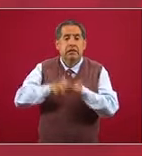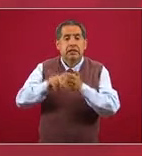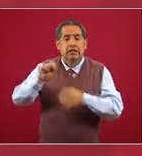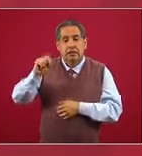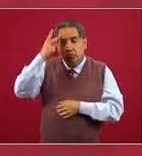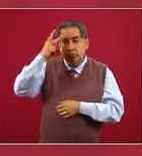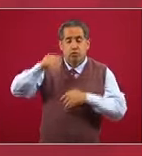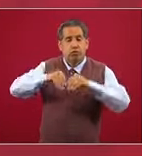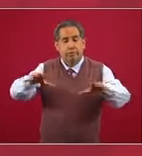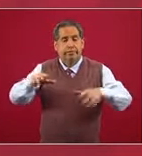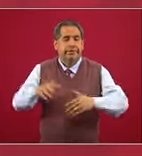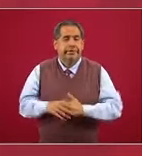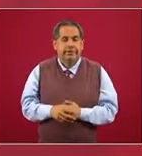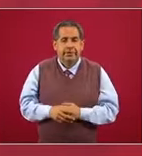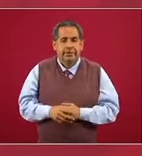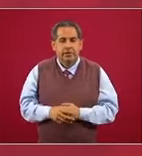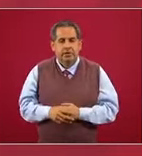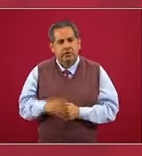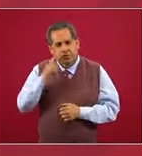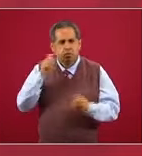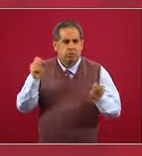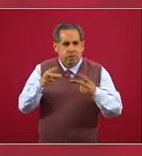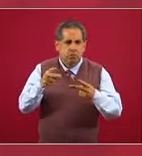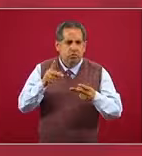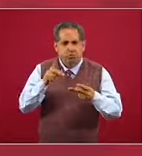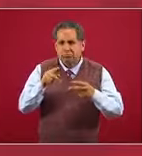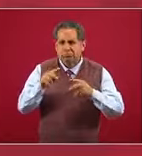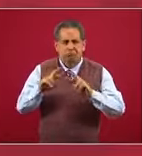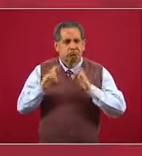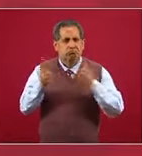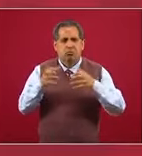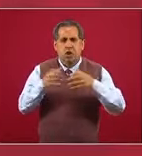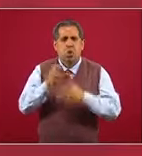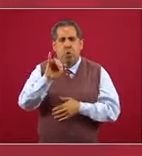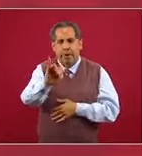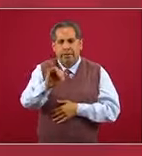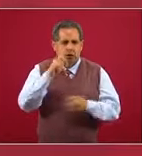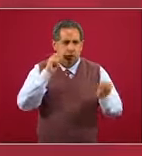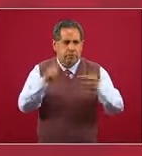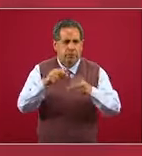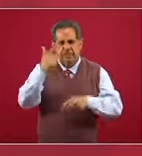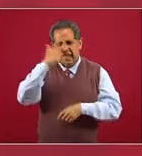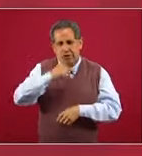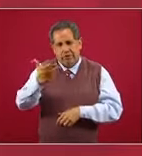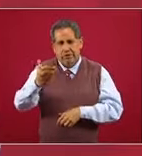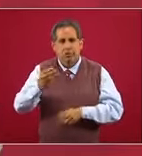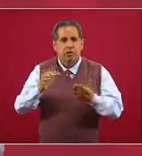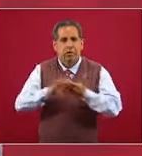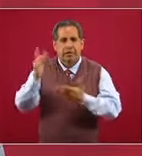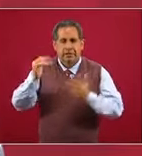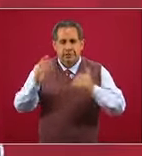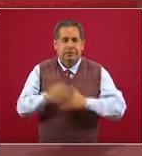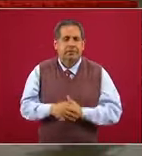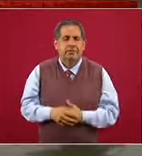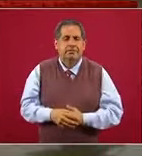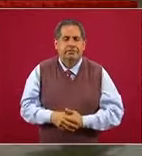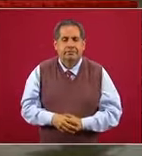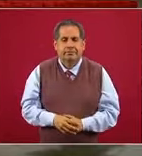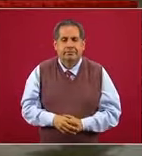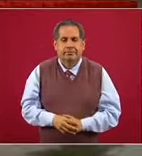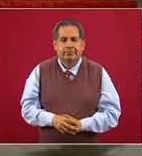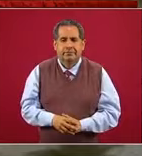Potosí. ¿Sí? Entonces nos podremos reencontrar en este espacio el día jueves a las 7 de la noche. Muchas gracias. Muchas gracias. Hasta luego.